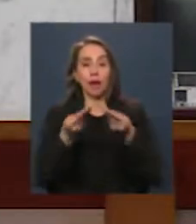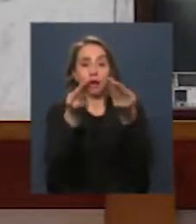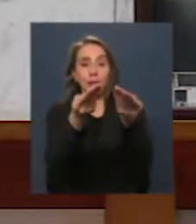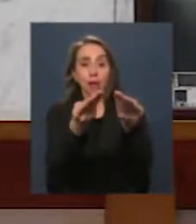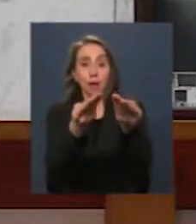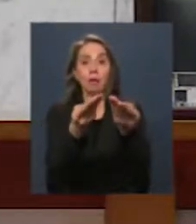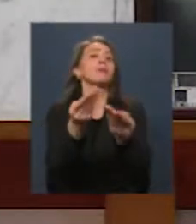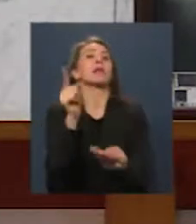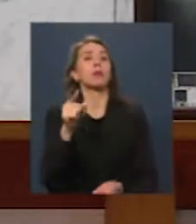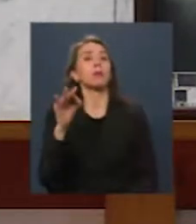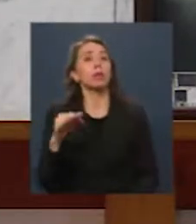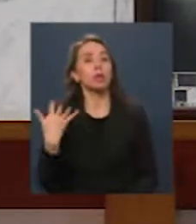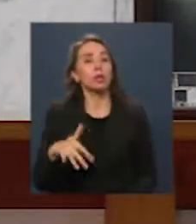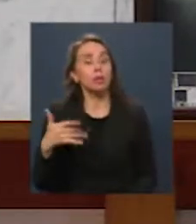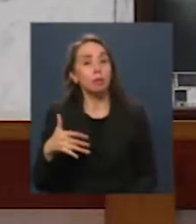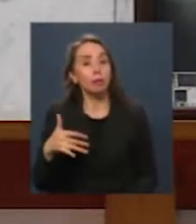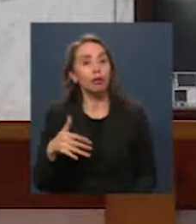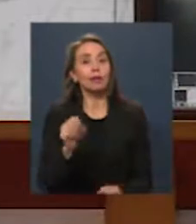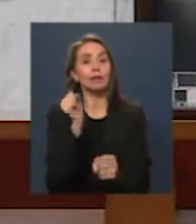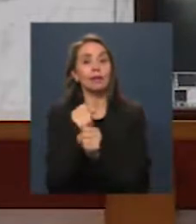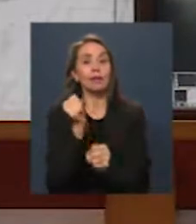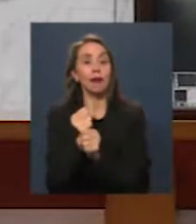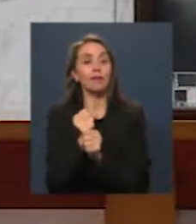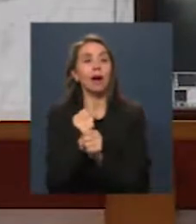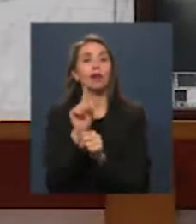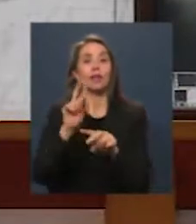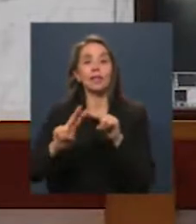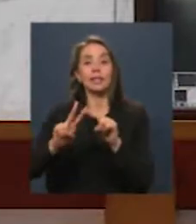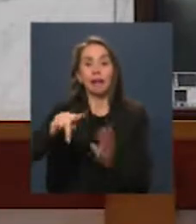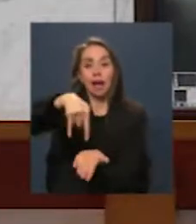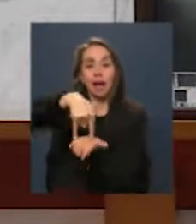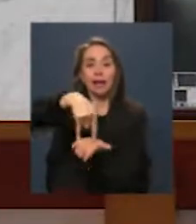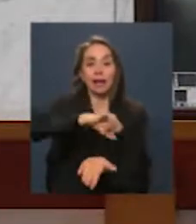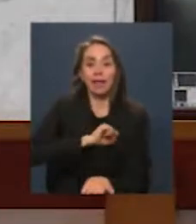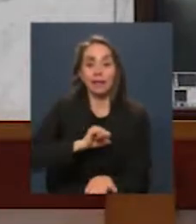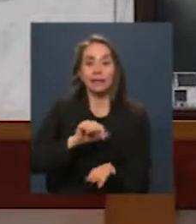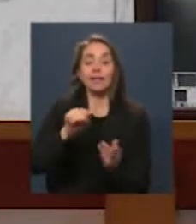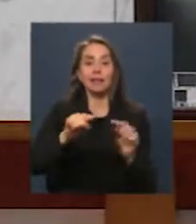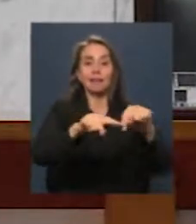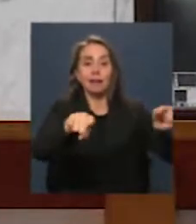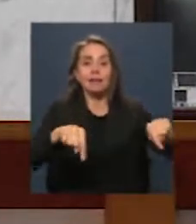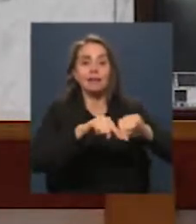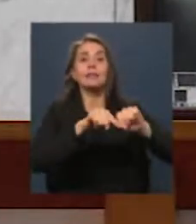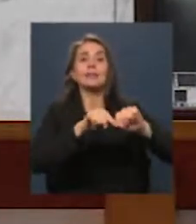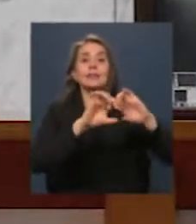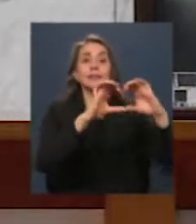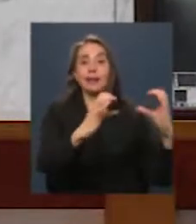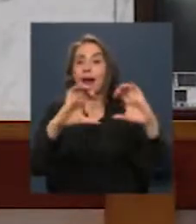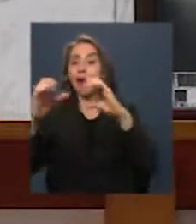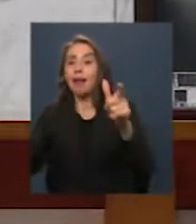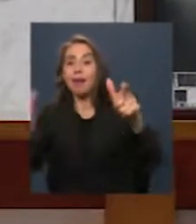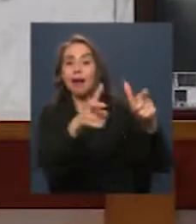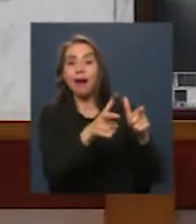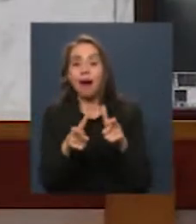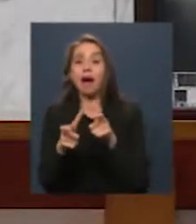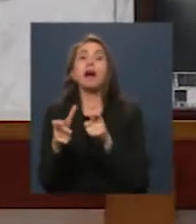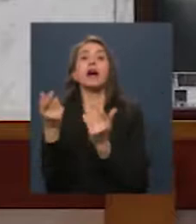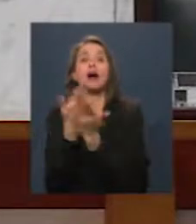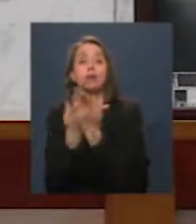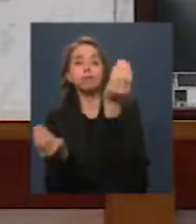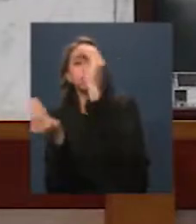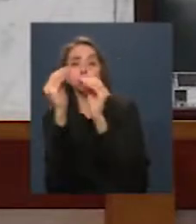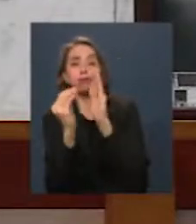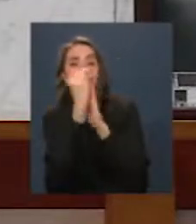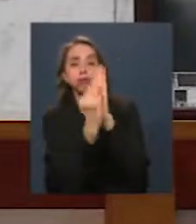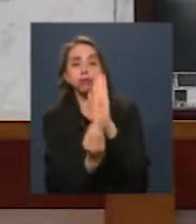relevante y esperamos que el trabajo en ese edificio, en esos hemiciclos, permite que la propuesta de nueva Constitución sea el